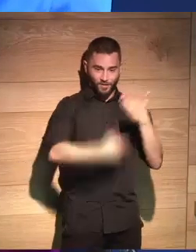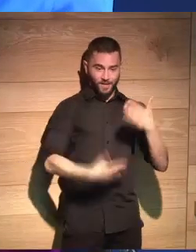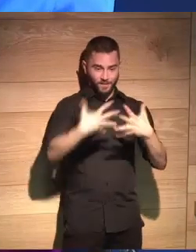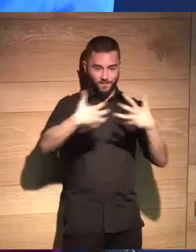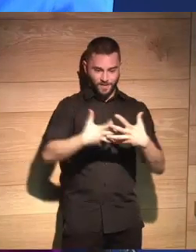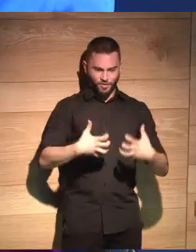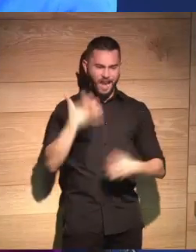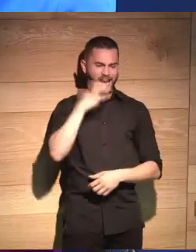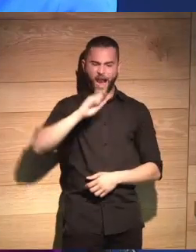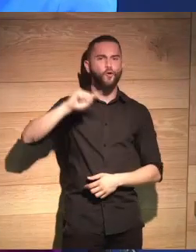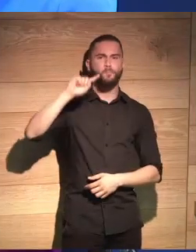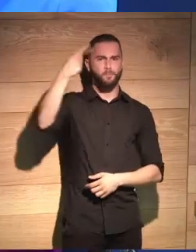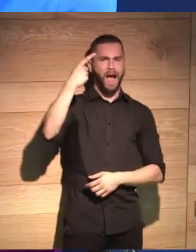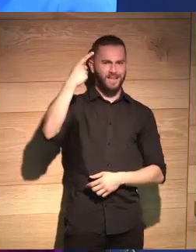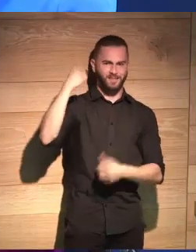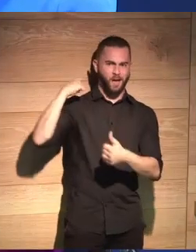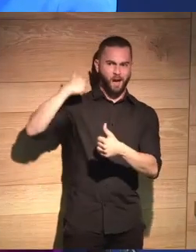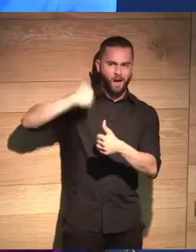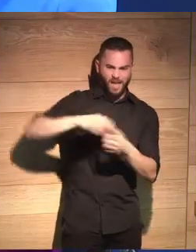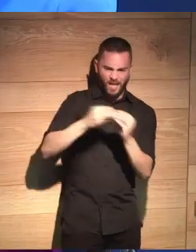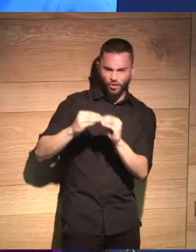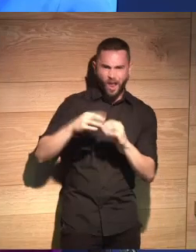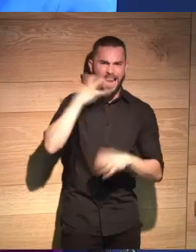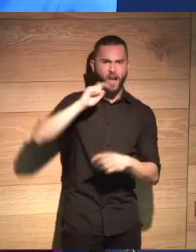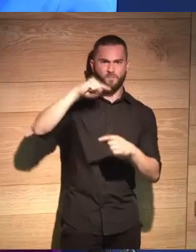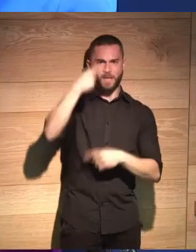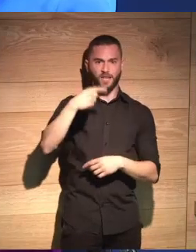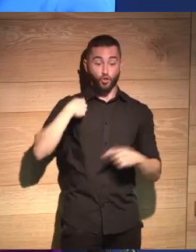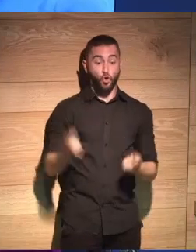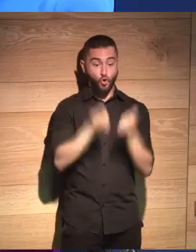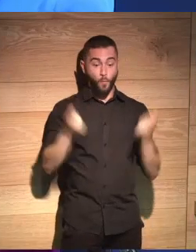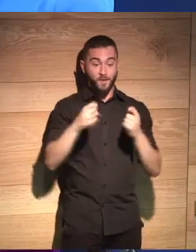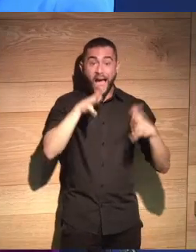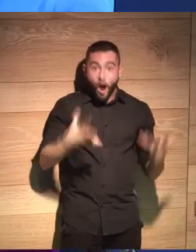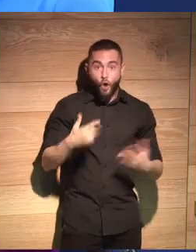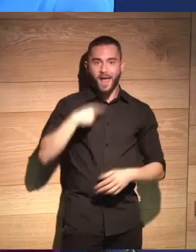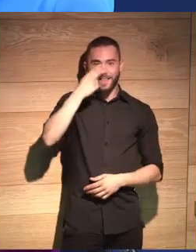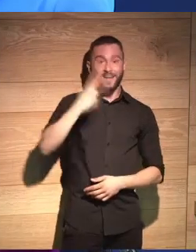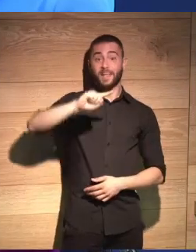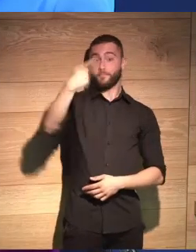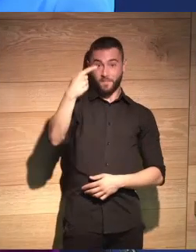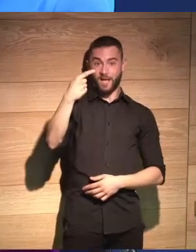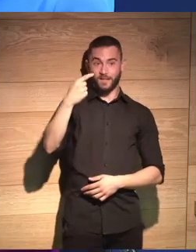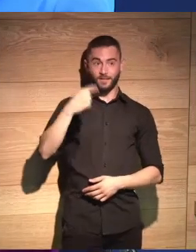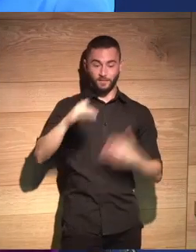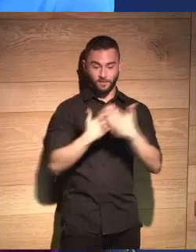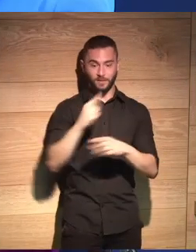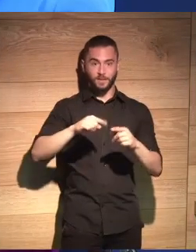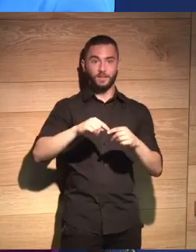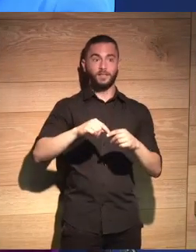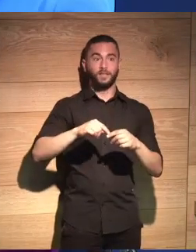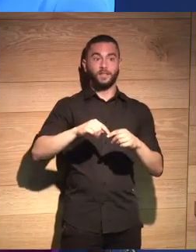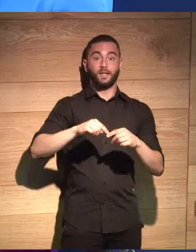entonces, convencido de que era raro, pero lo publiqué y ahora es el que más me interesa. Me desperté a la mañana siguiente con 11 vasos de